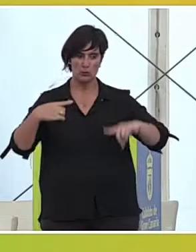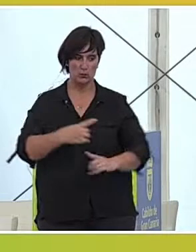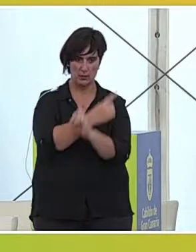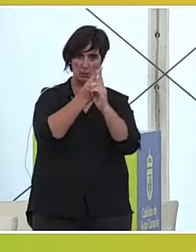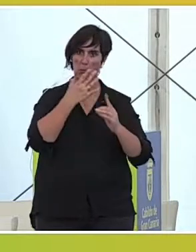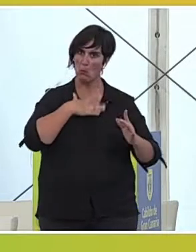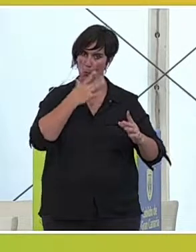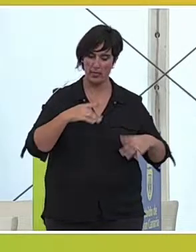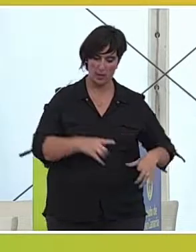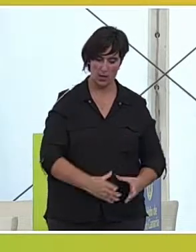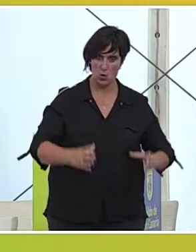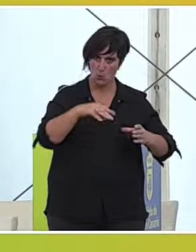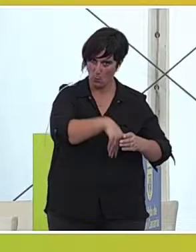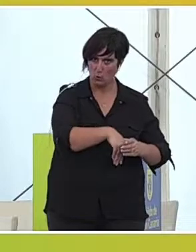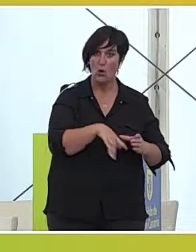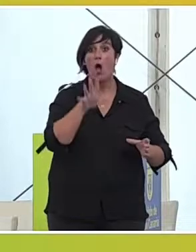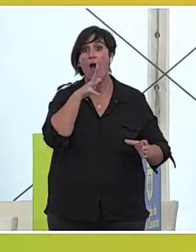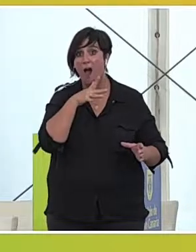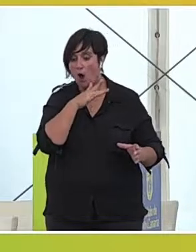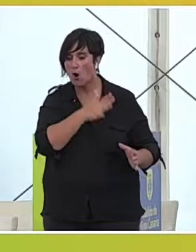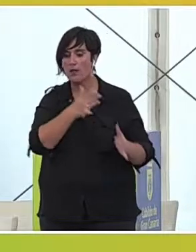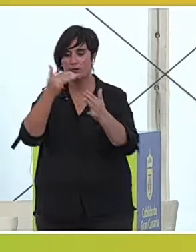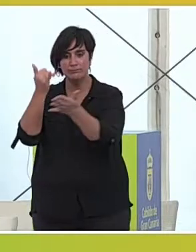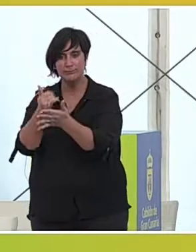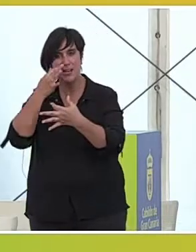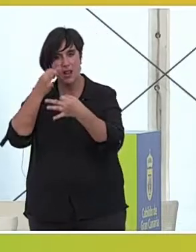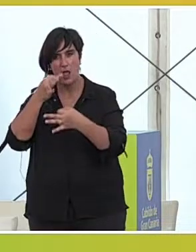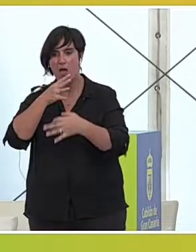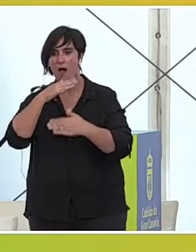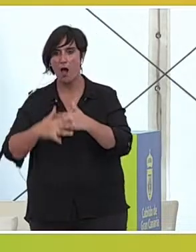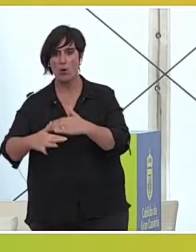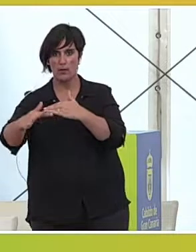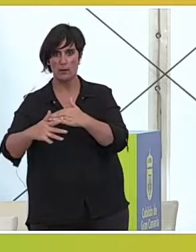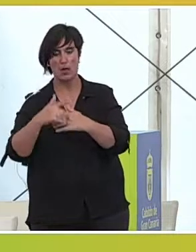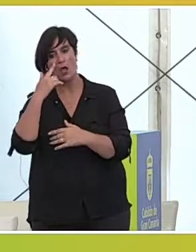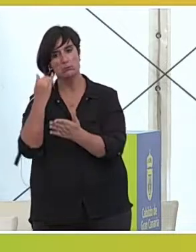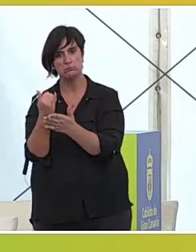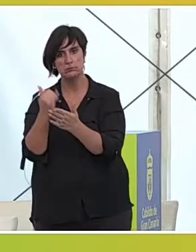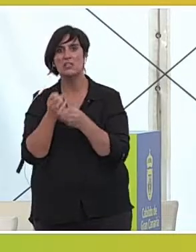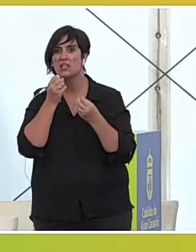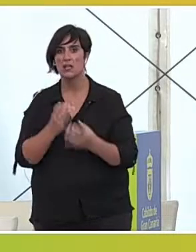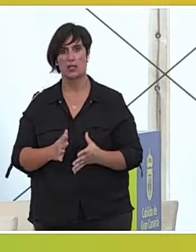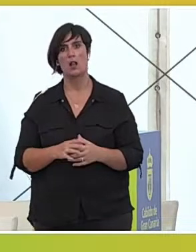pozo, ahora vamos a probarlo en la realidad, con agua de mar, a ver qué tal se comprueba.